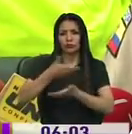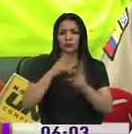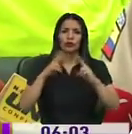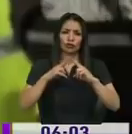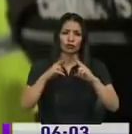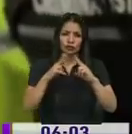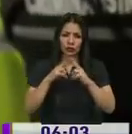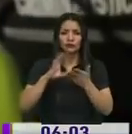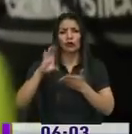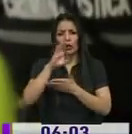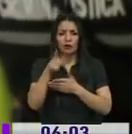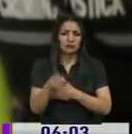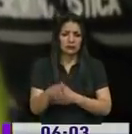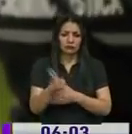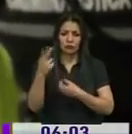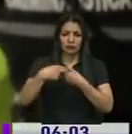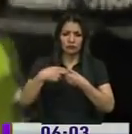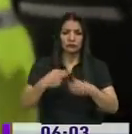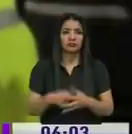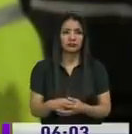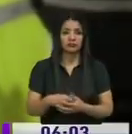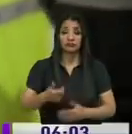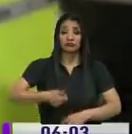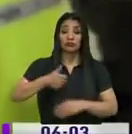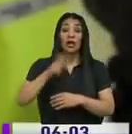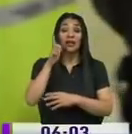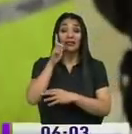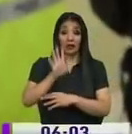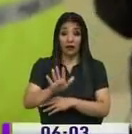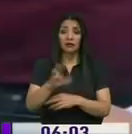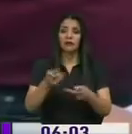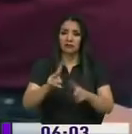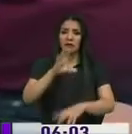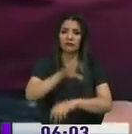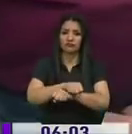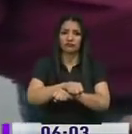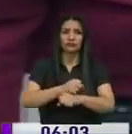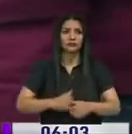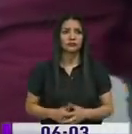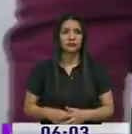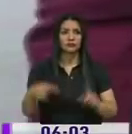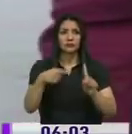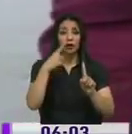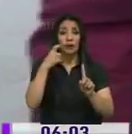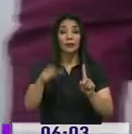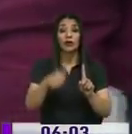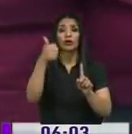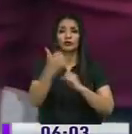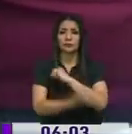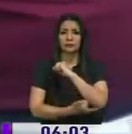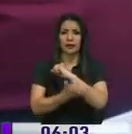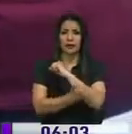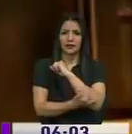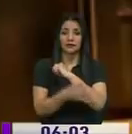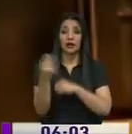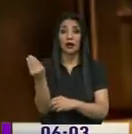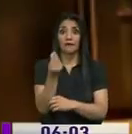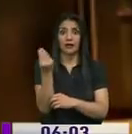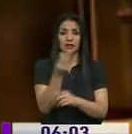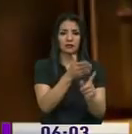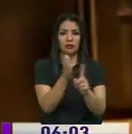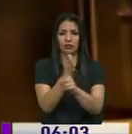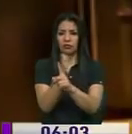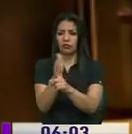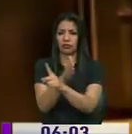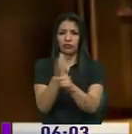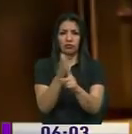colegio el presunto cabecilla de la supuesta red también está detenido alias abuelo es un extranjero que manejaba a los jóvenes de los siete detenidos